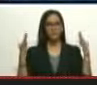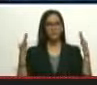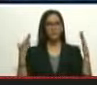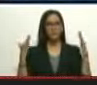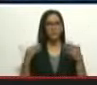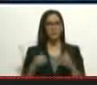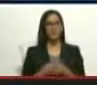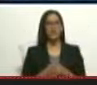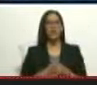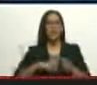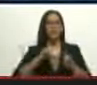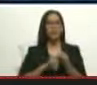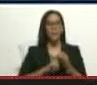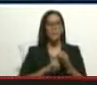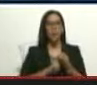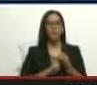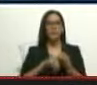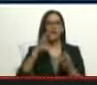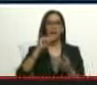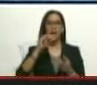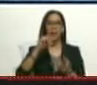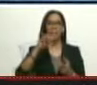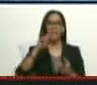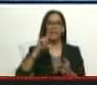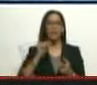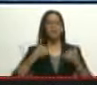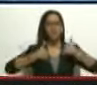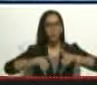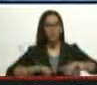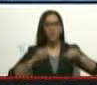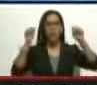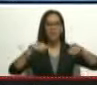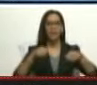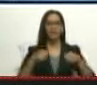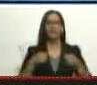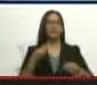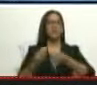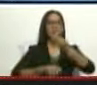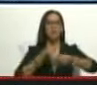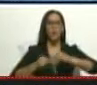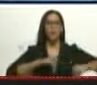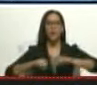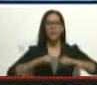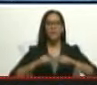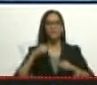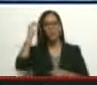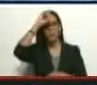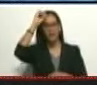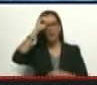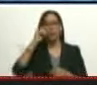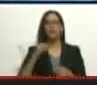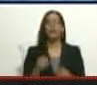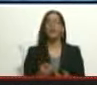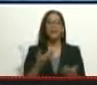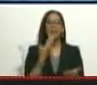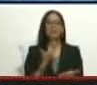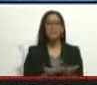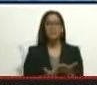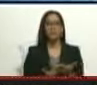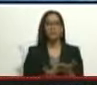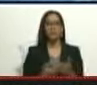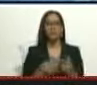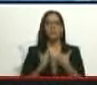Y su esposa Camila y sus hijos aquí levantaron un movimiento de opinión, de solidaridad para exigir su libertad. En